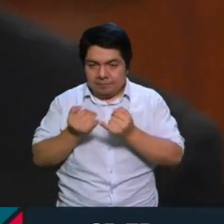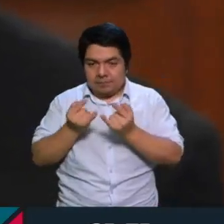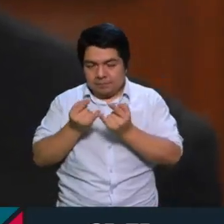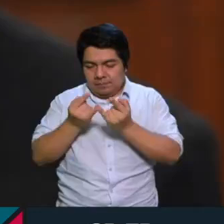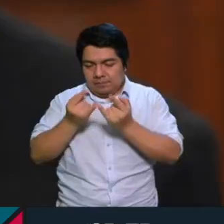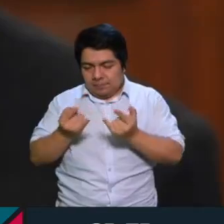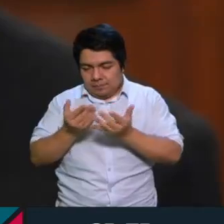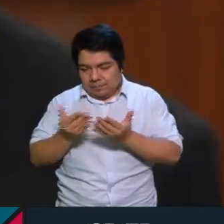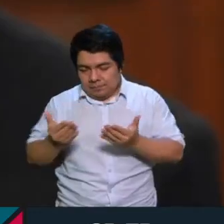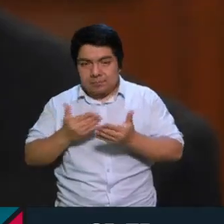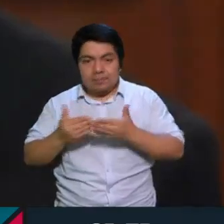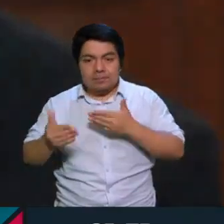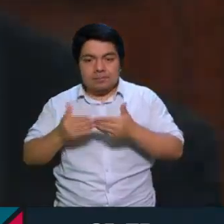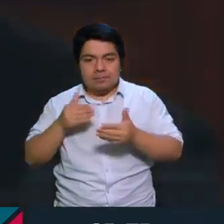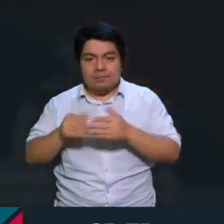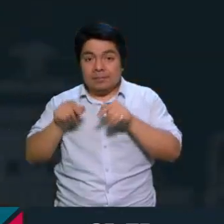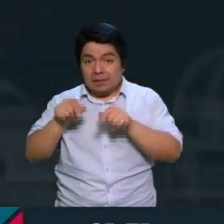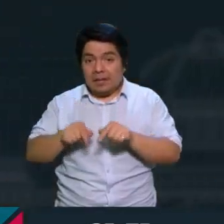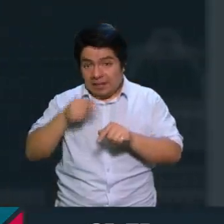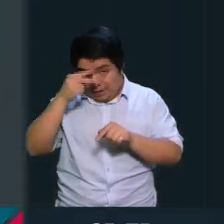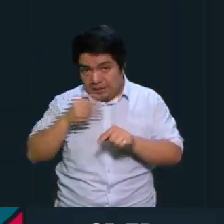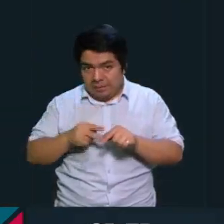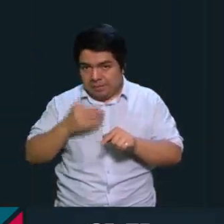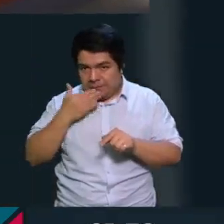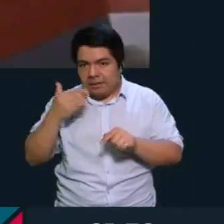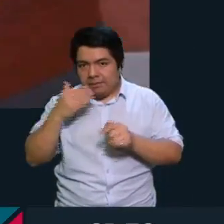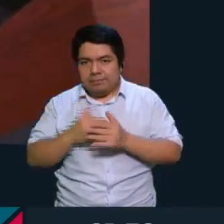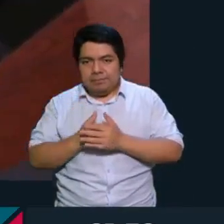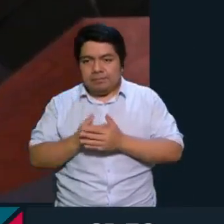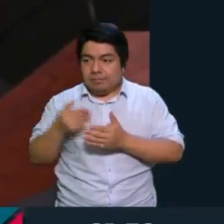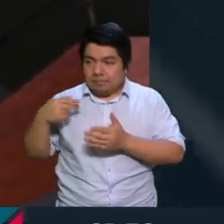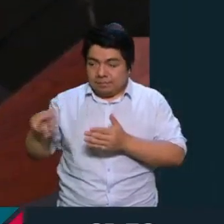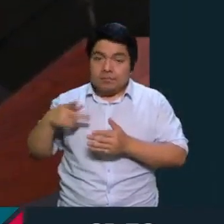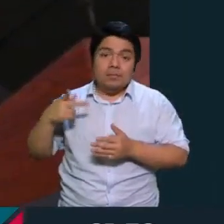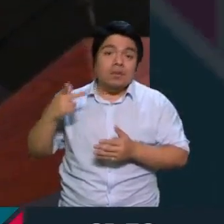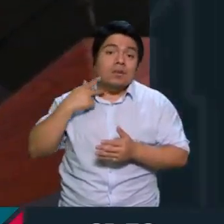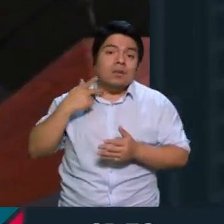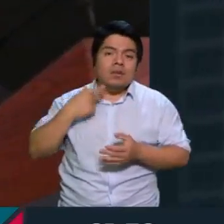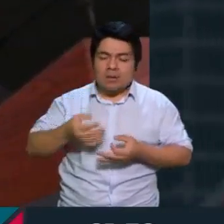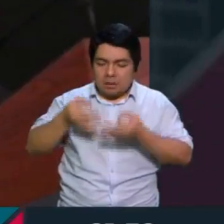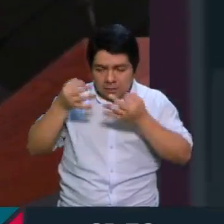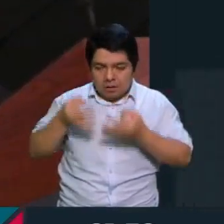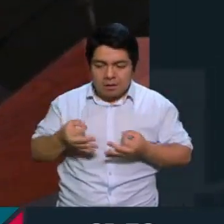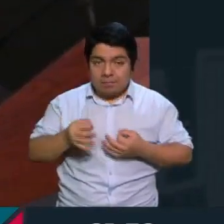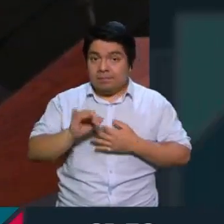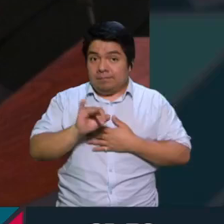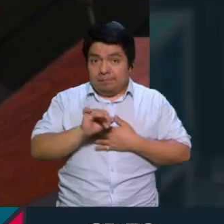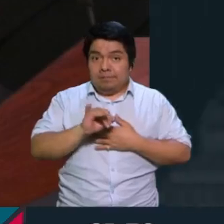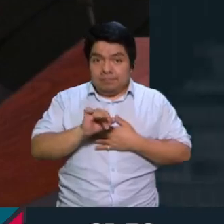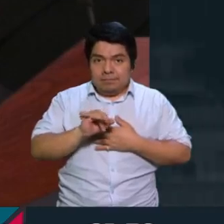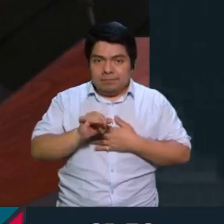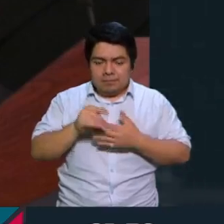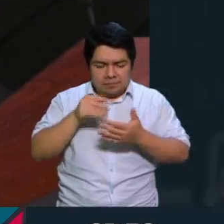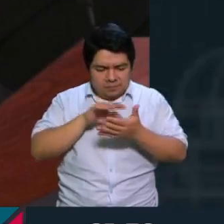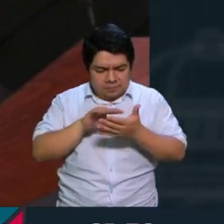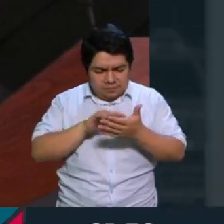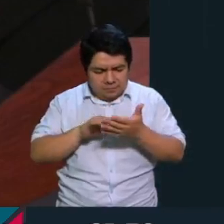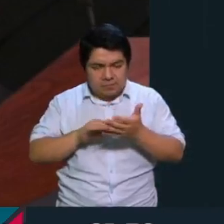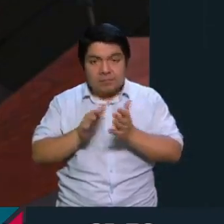historia contemporánea de México. En cuanto al legado político, no hay duda de que es la obra de